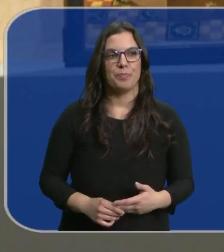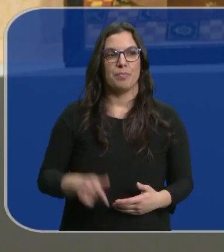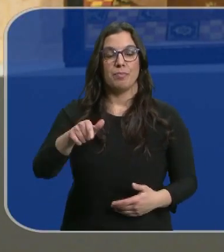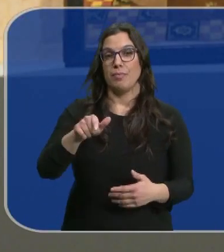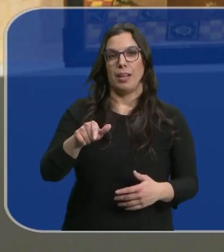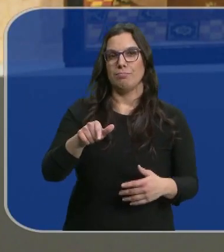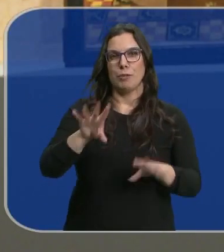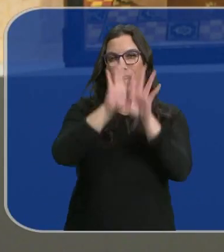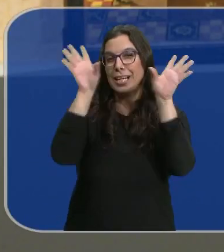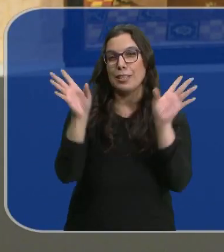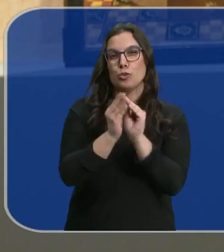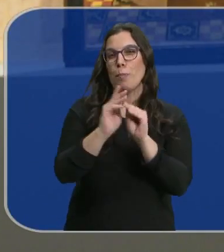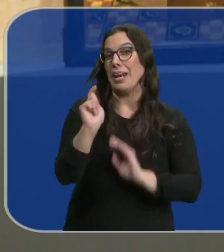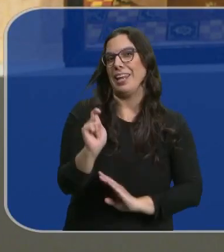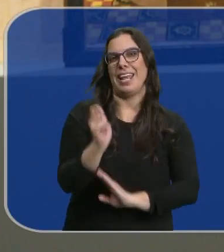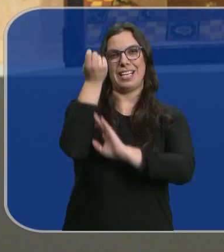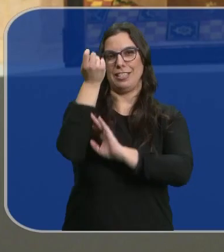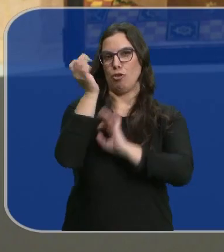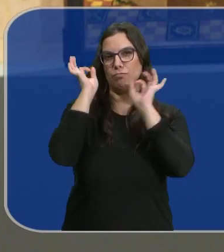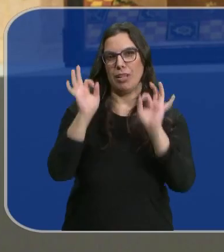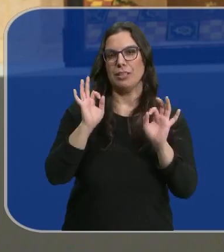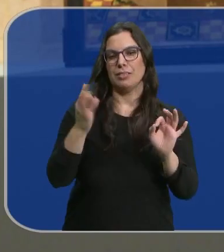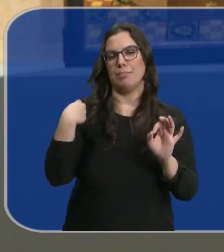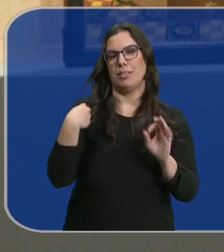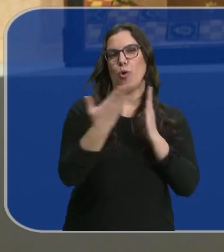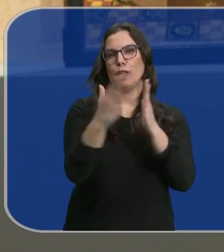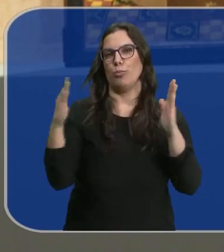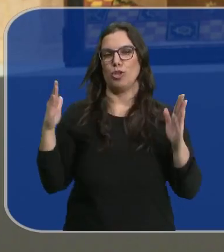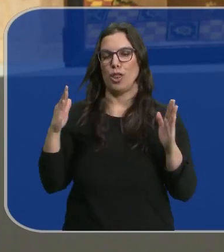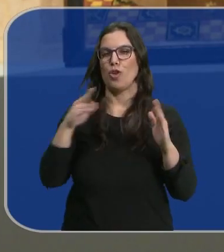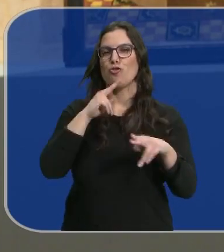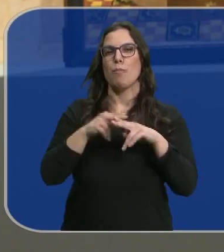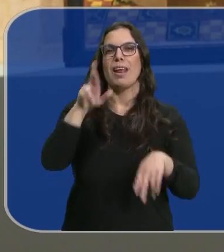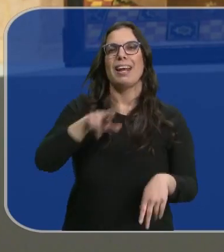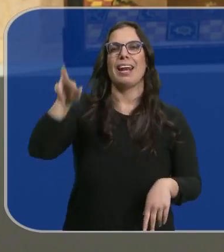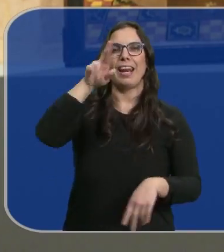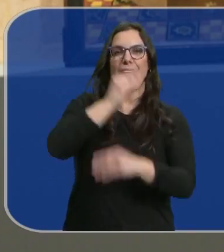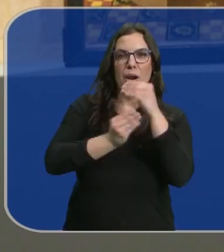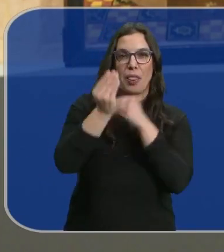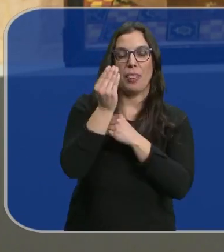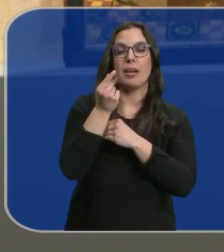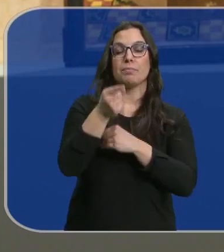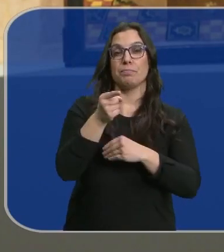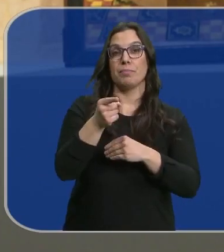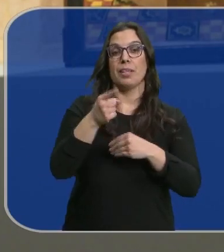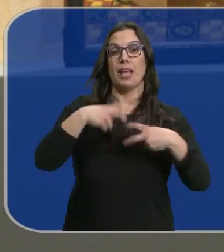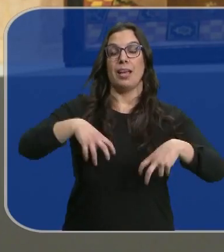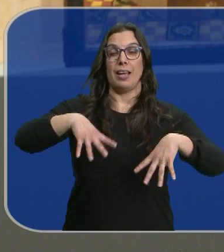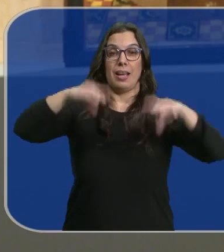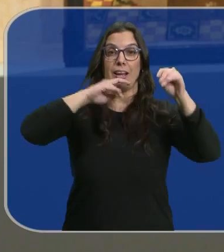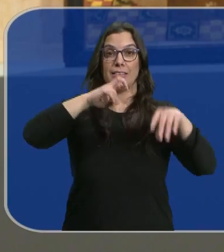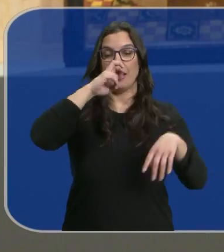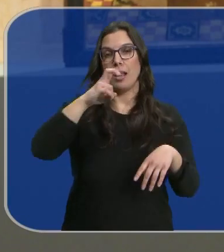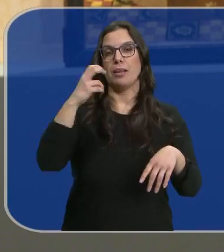Éxito es la palabra que más han utilizado en esta despedida de Renacer, la muestra con la que la Catedral de Palencia decía adiós a